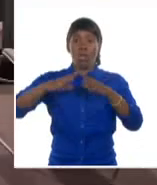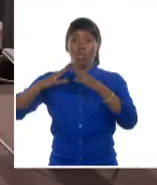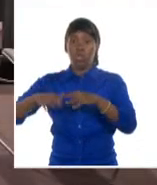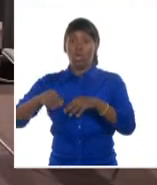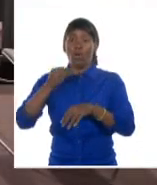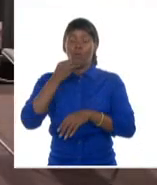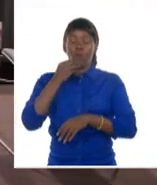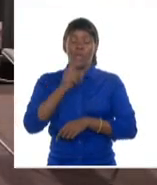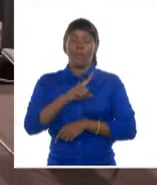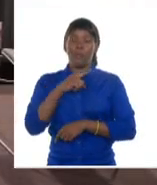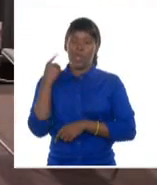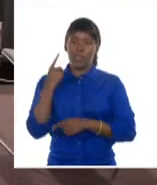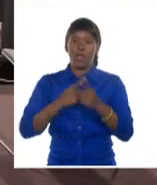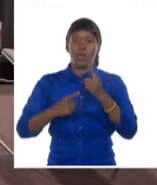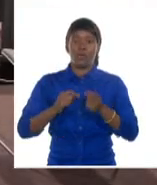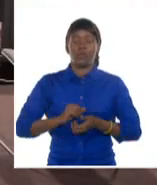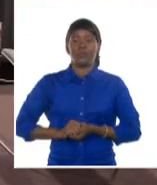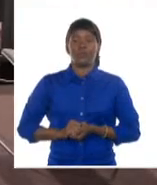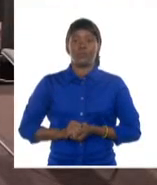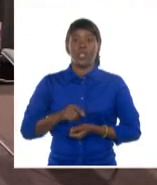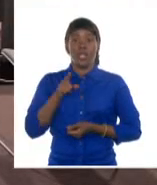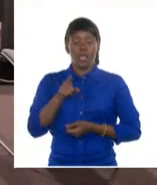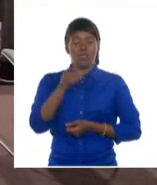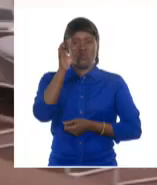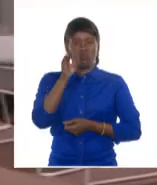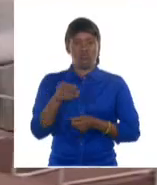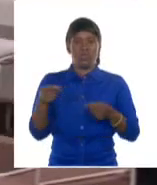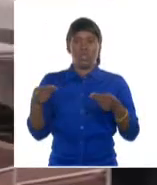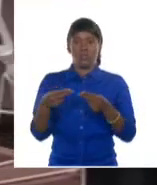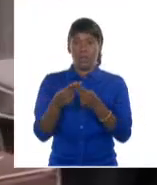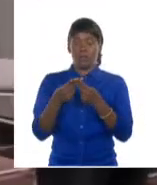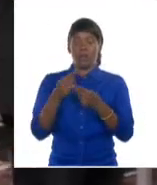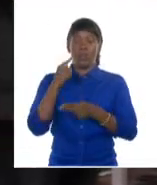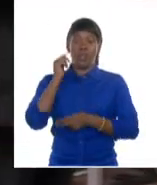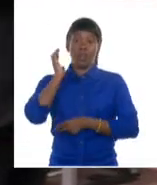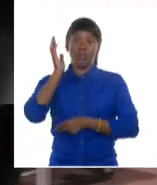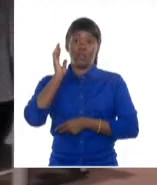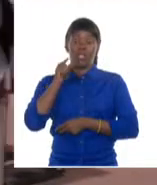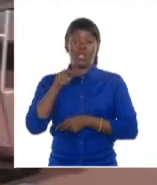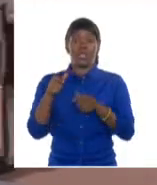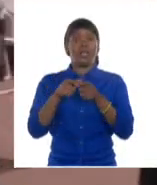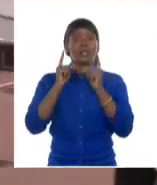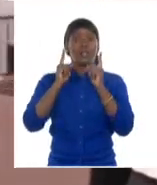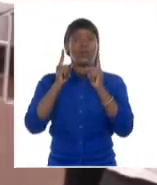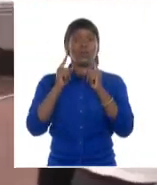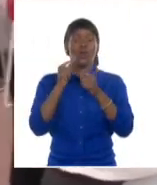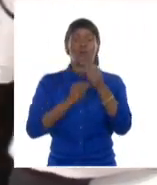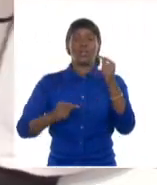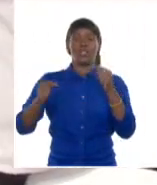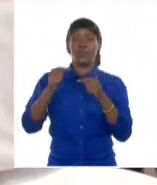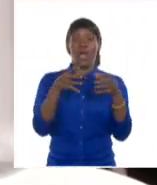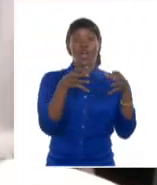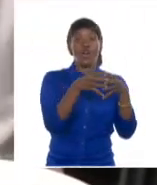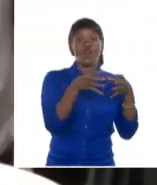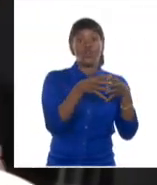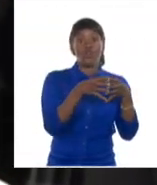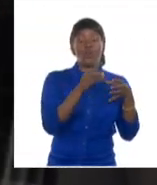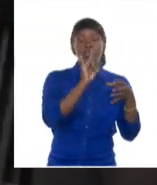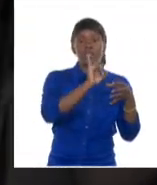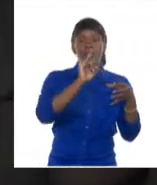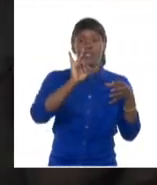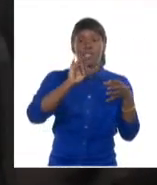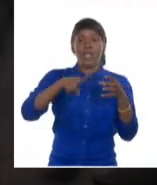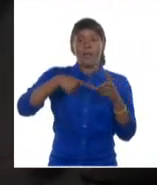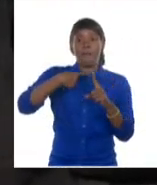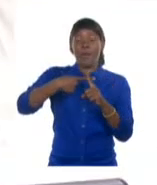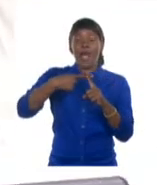escenario de un hecho inédito en la historia de estos encuentros. Aquí tendrá lugar una reunión de alto nivel del Grupo de los 77 y China, convocada por